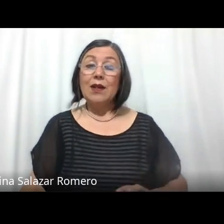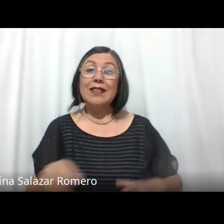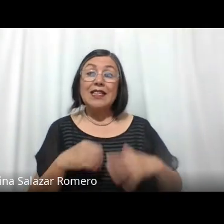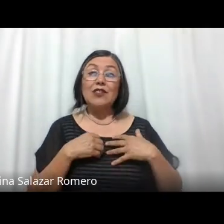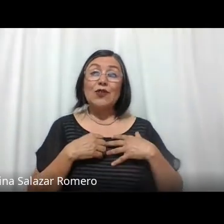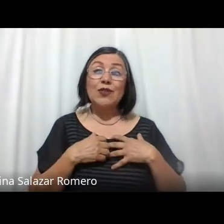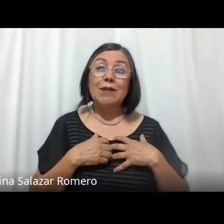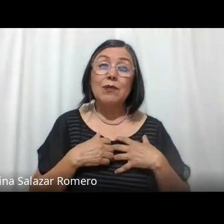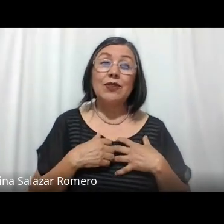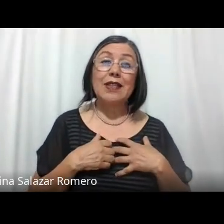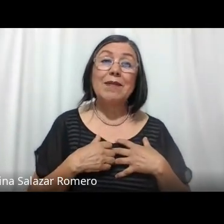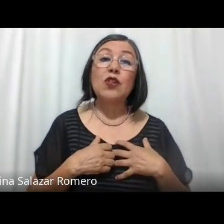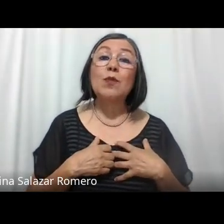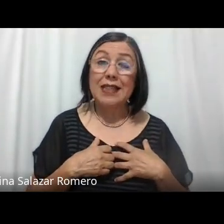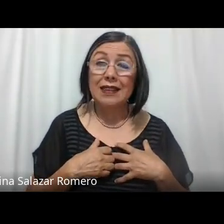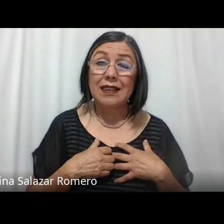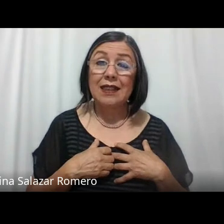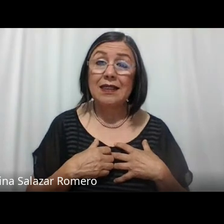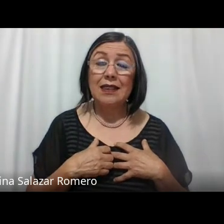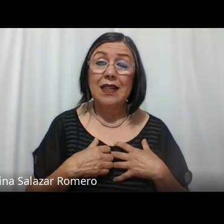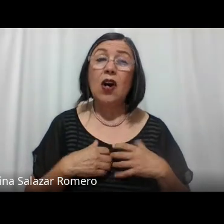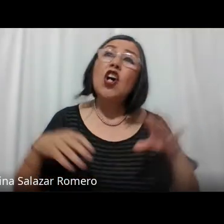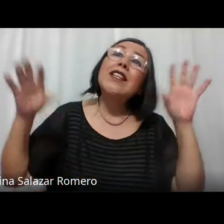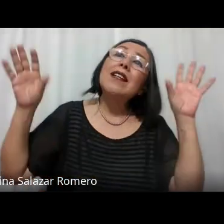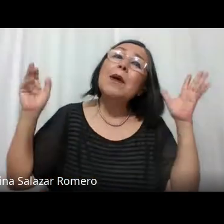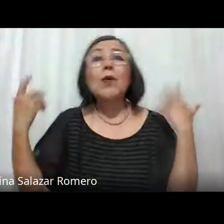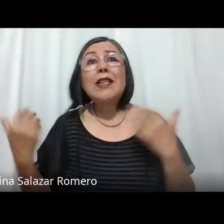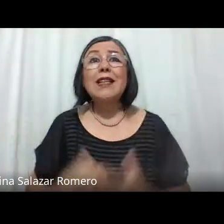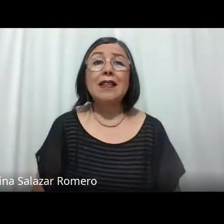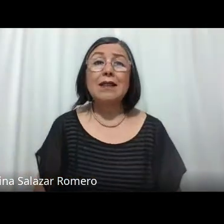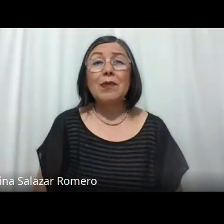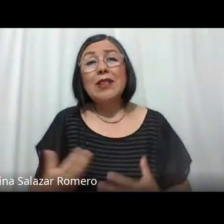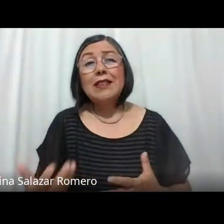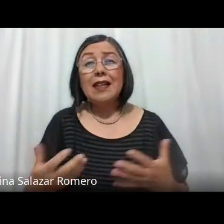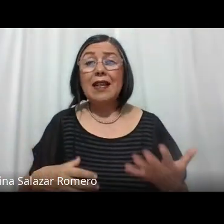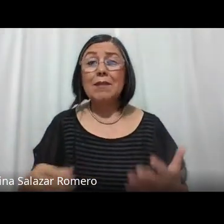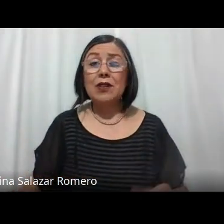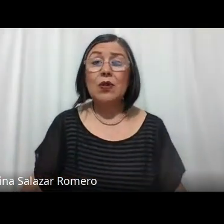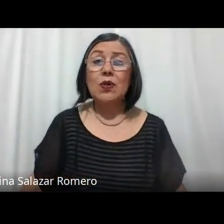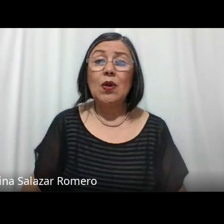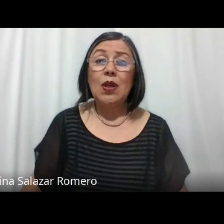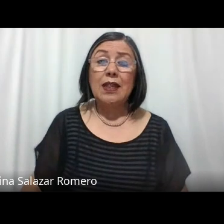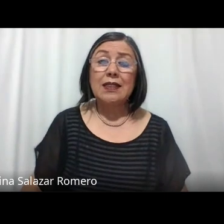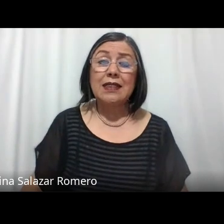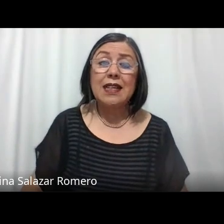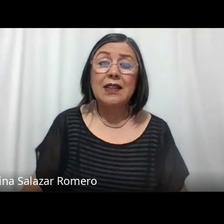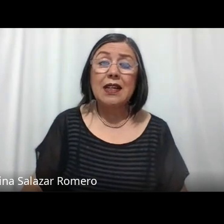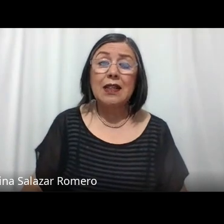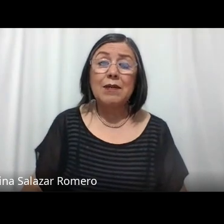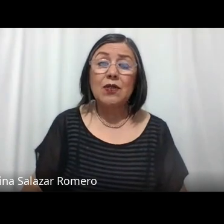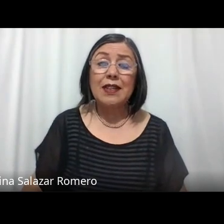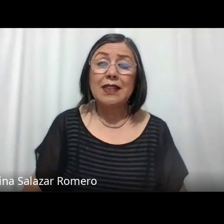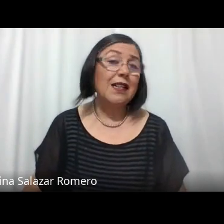en lengua de señas nosotros hablamos de mano dominante, ¿sí? Oye, lo vamos a utilizar la mano